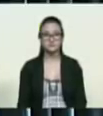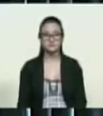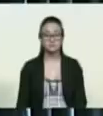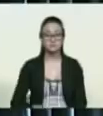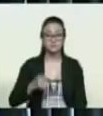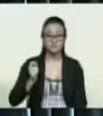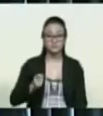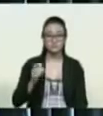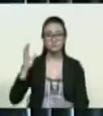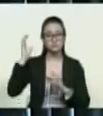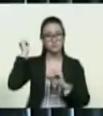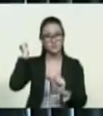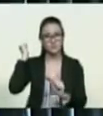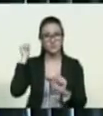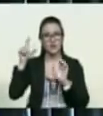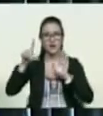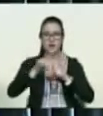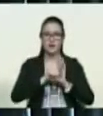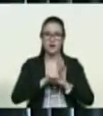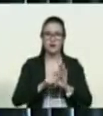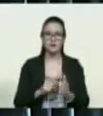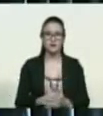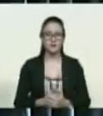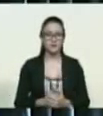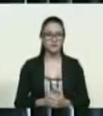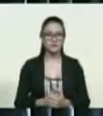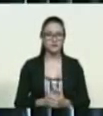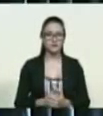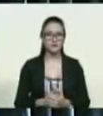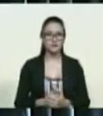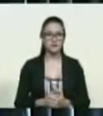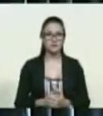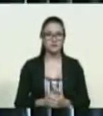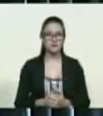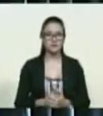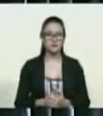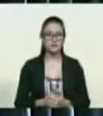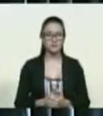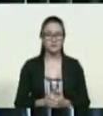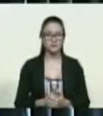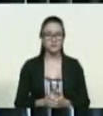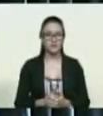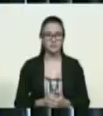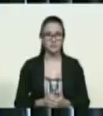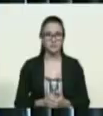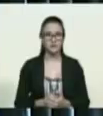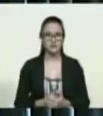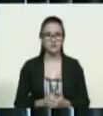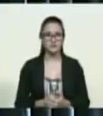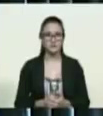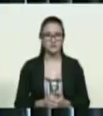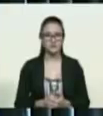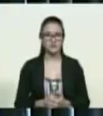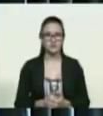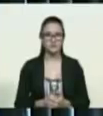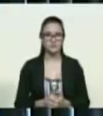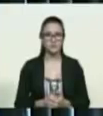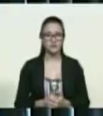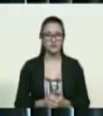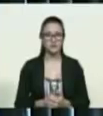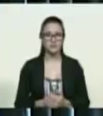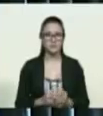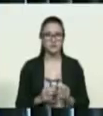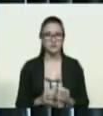jurídicos, diplomáticos, legales, contratación de asesoría legal en todos los países donde se